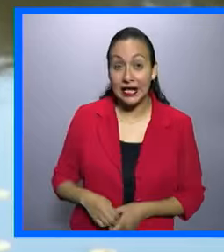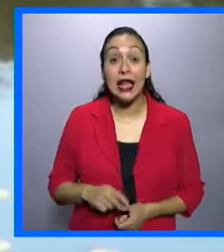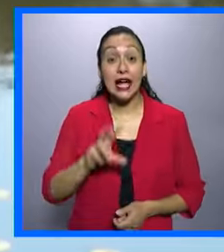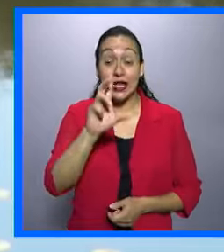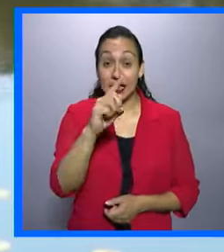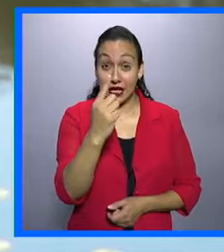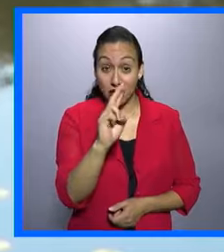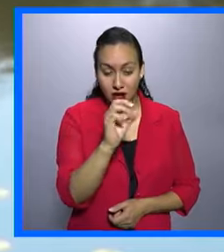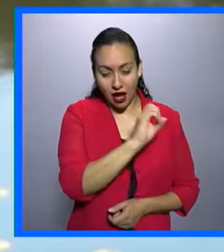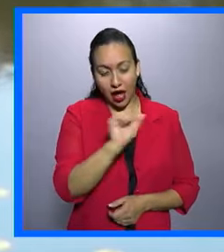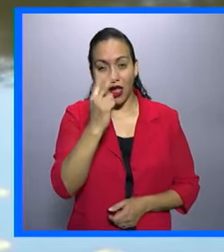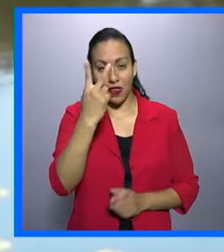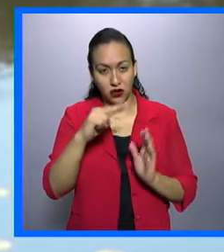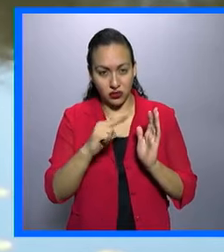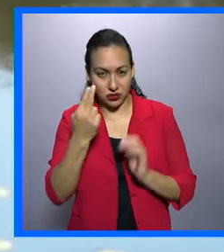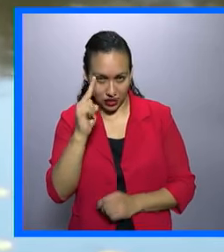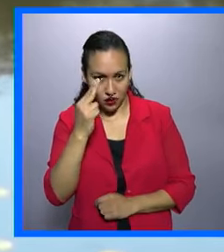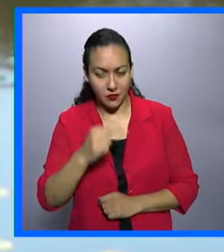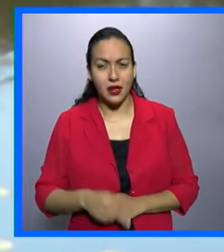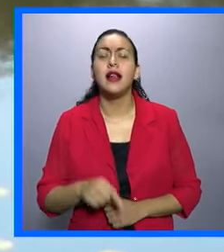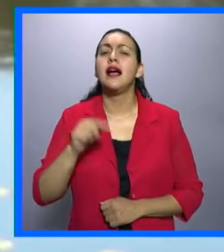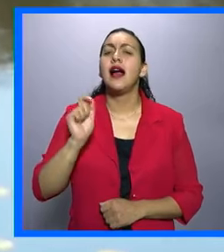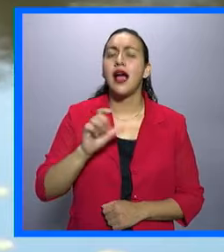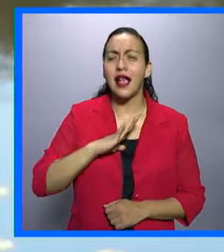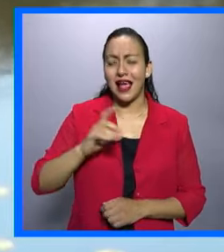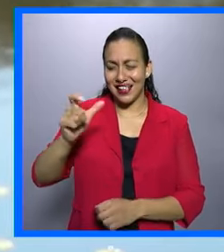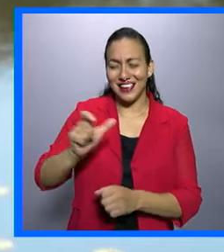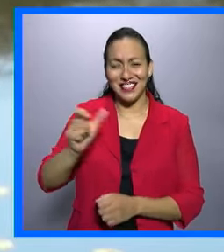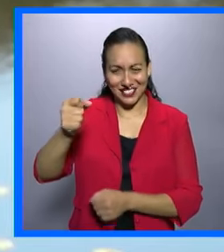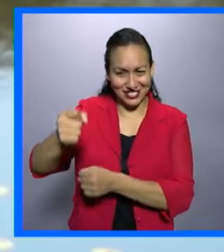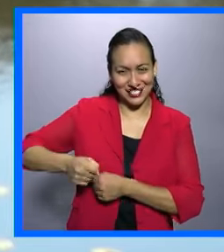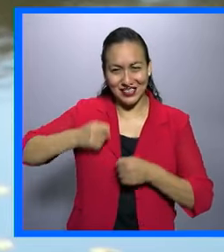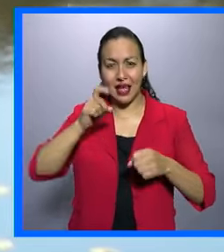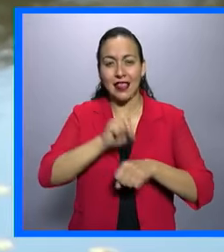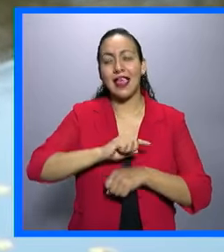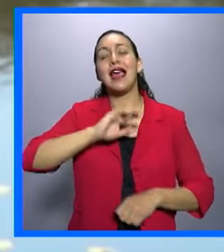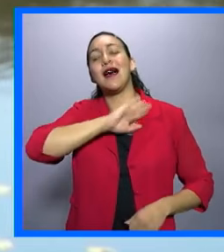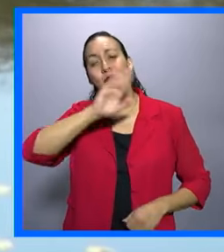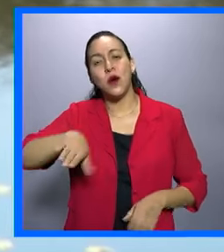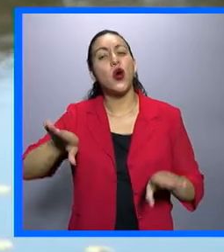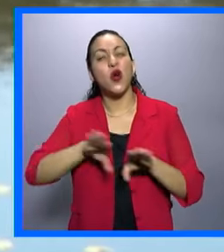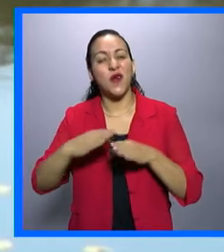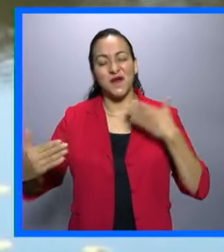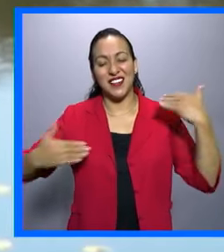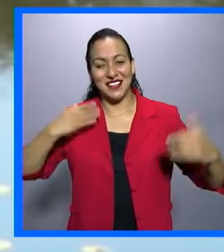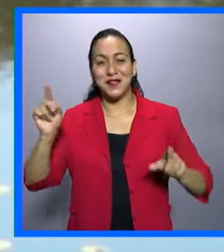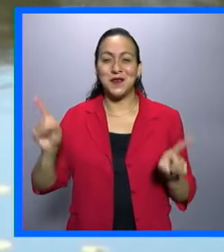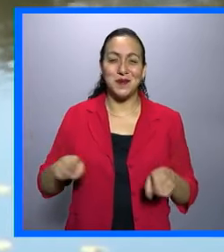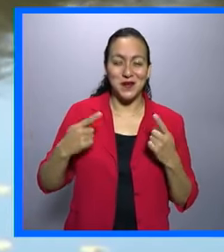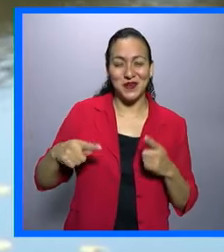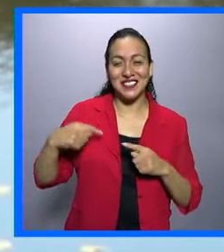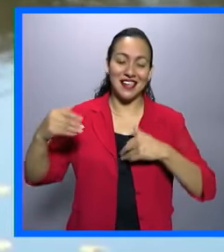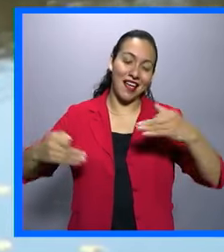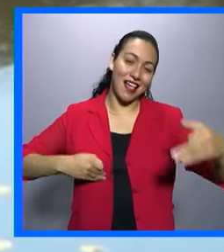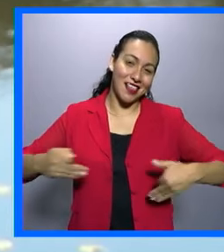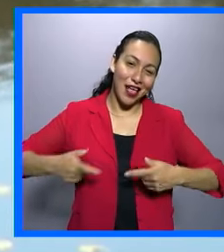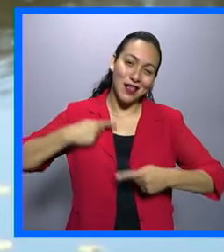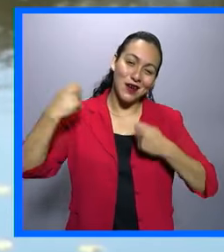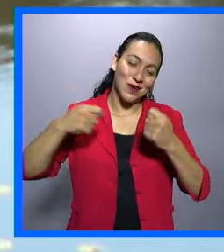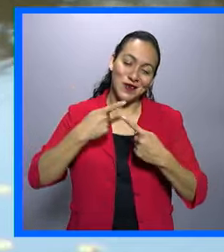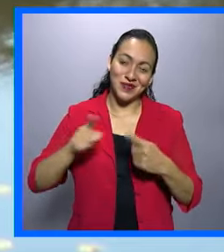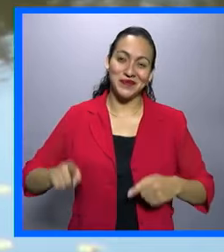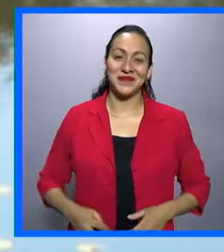octubre al 2 de noviembre, Xochimilco celebrará el Día de Muertos con teatro, música y tradición. Para Plural TV,